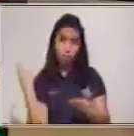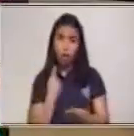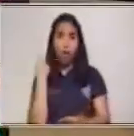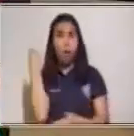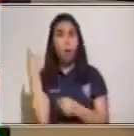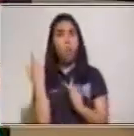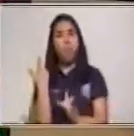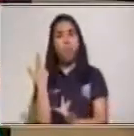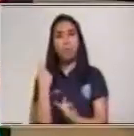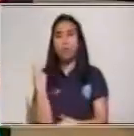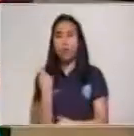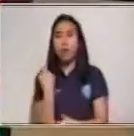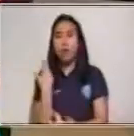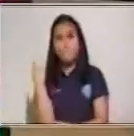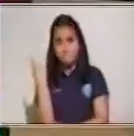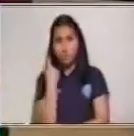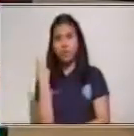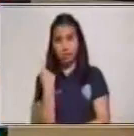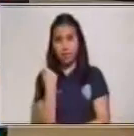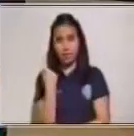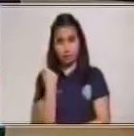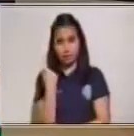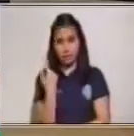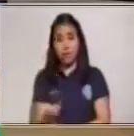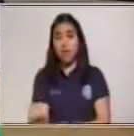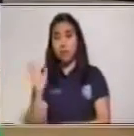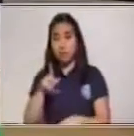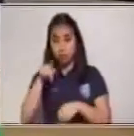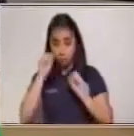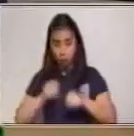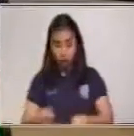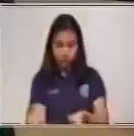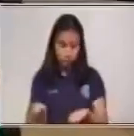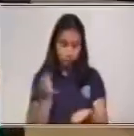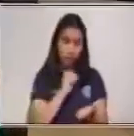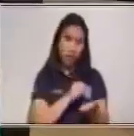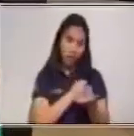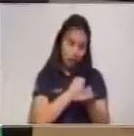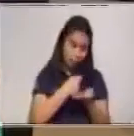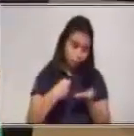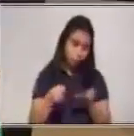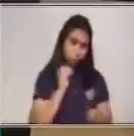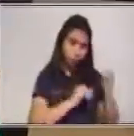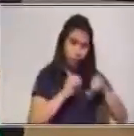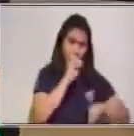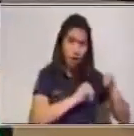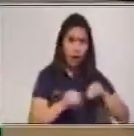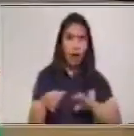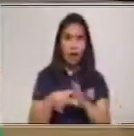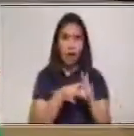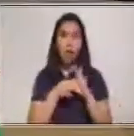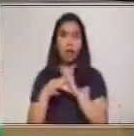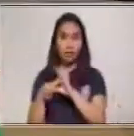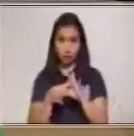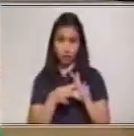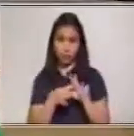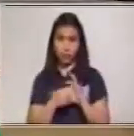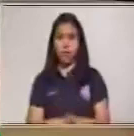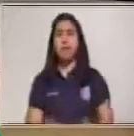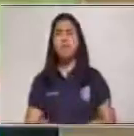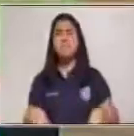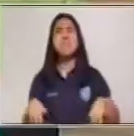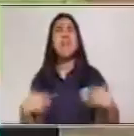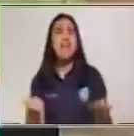importantes, poder colocarlos en tus organizadores. La función o la utilidad que tienen